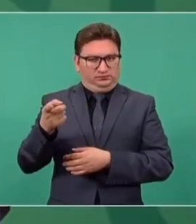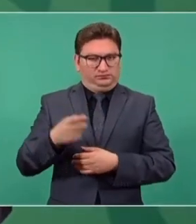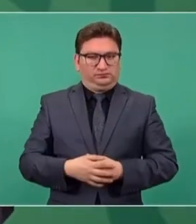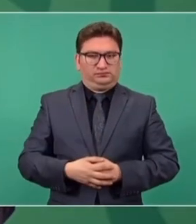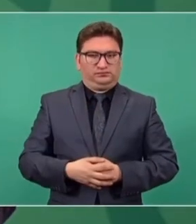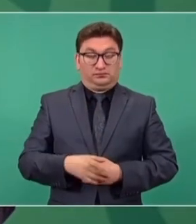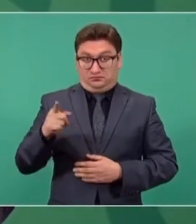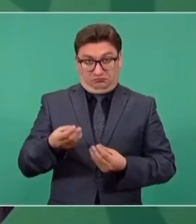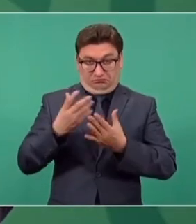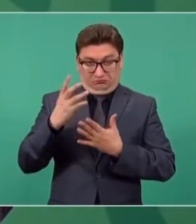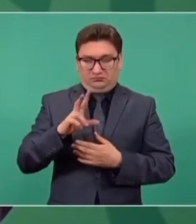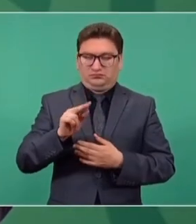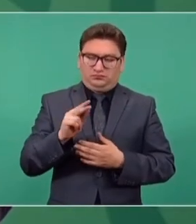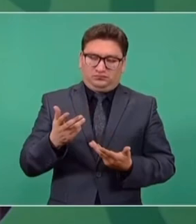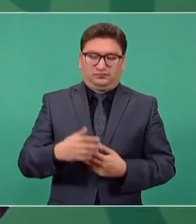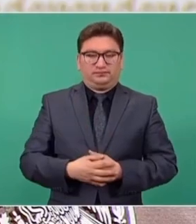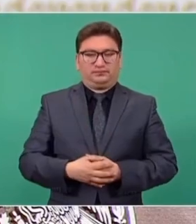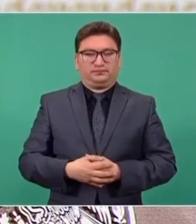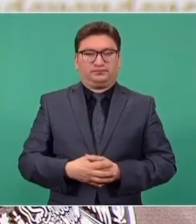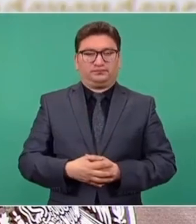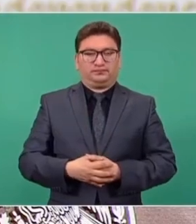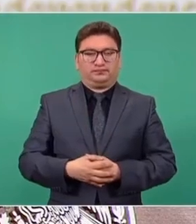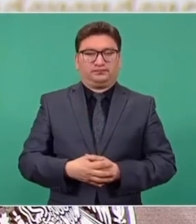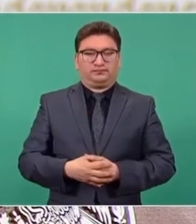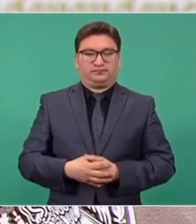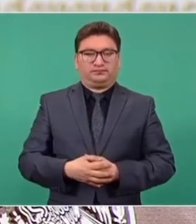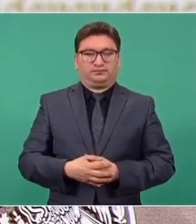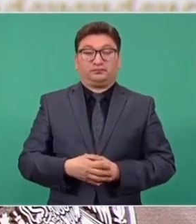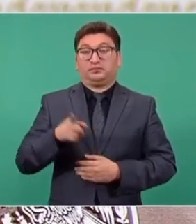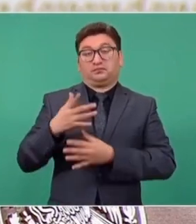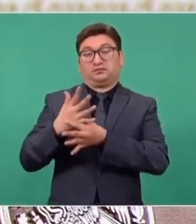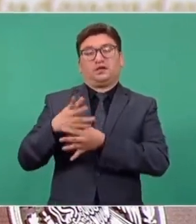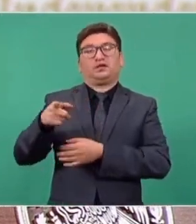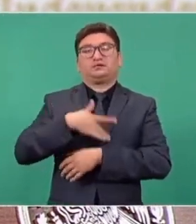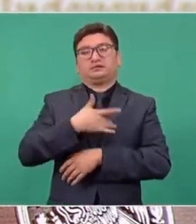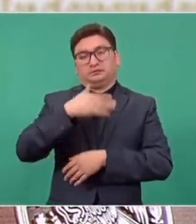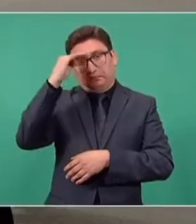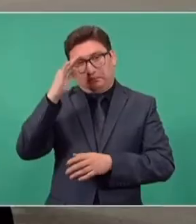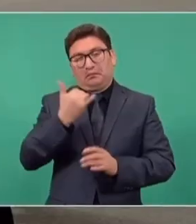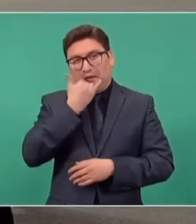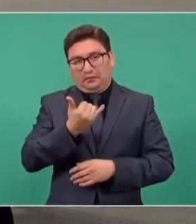eso no se excedió. Consideraba que era un error.